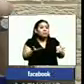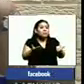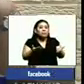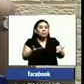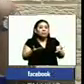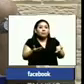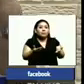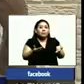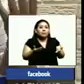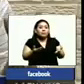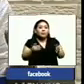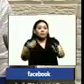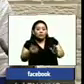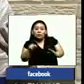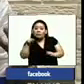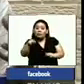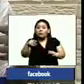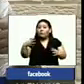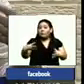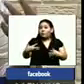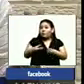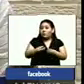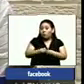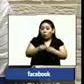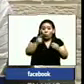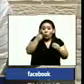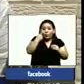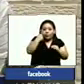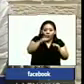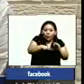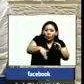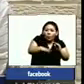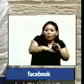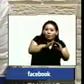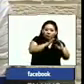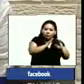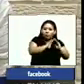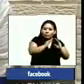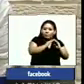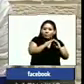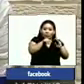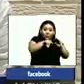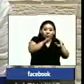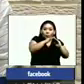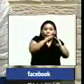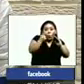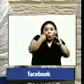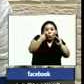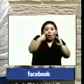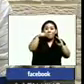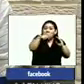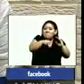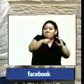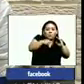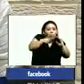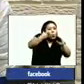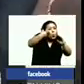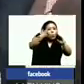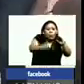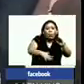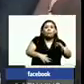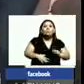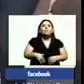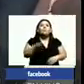ser socialmente un lugar de protección, que es el lugar para las niñas, se vuelve un lugar de riesgo.